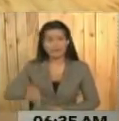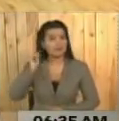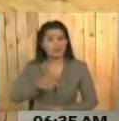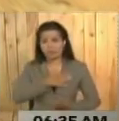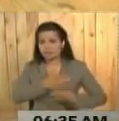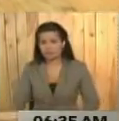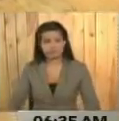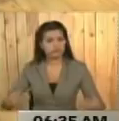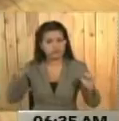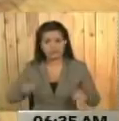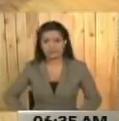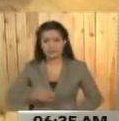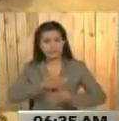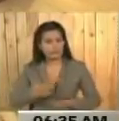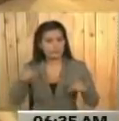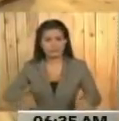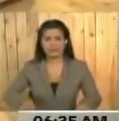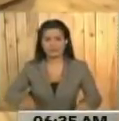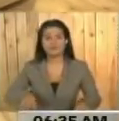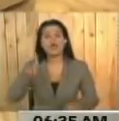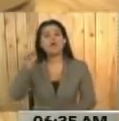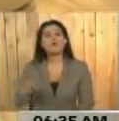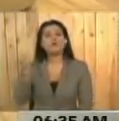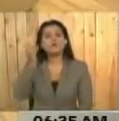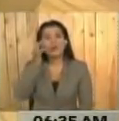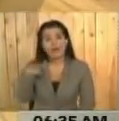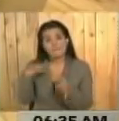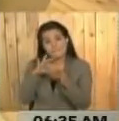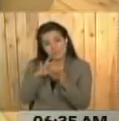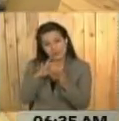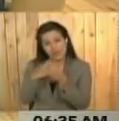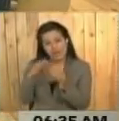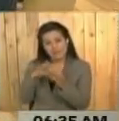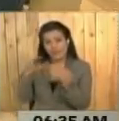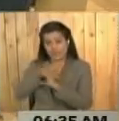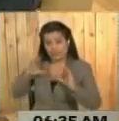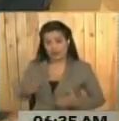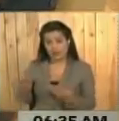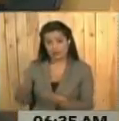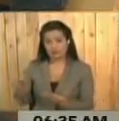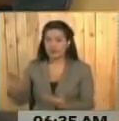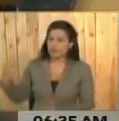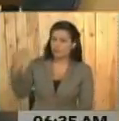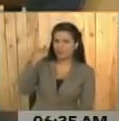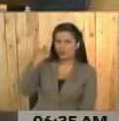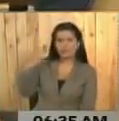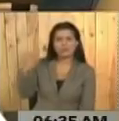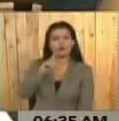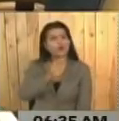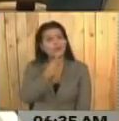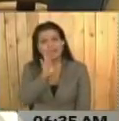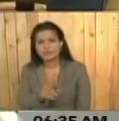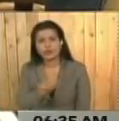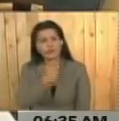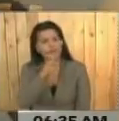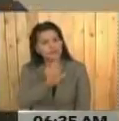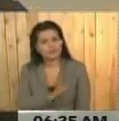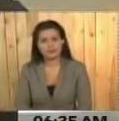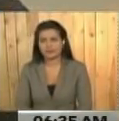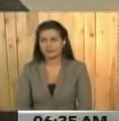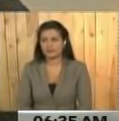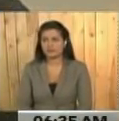nosotros en esto entonces una señora muy amiga cristiana ella me decía que no que no dijera eso que no